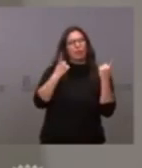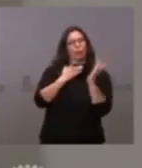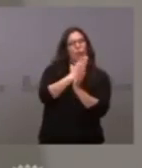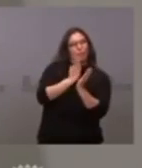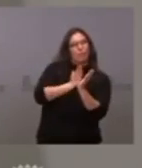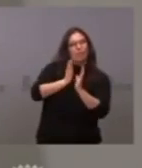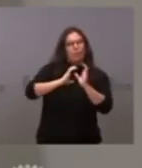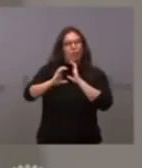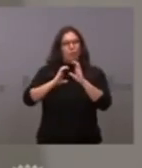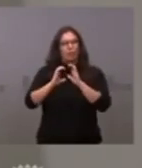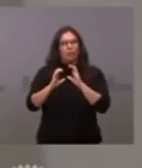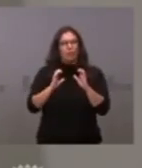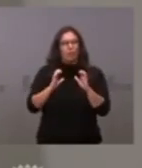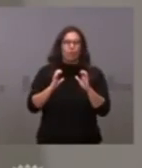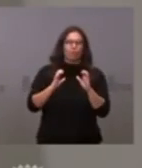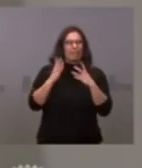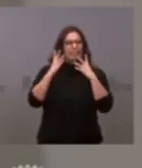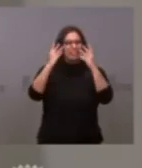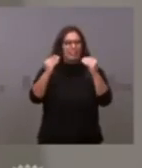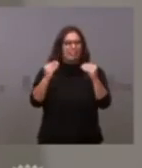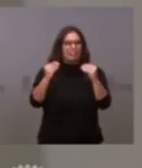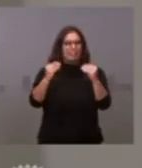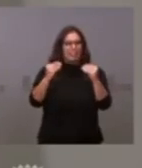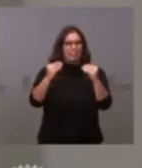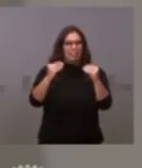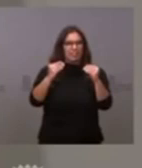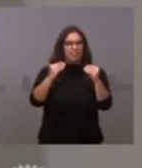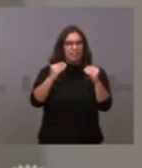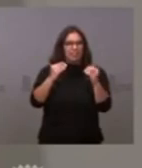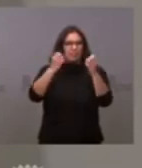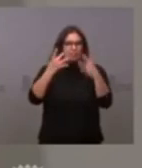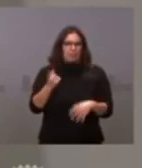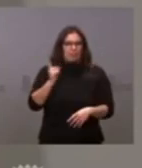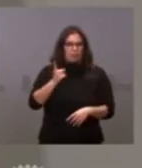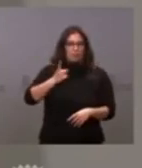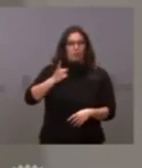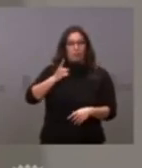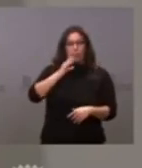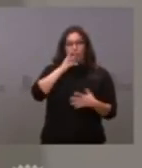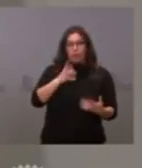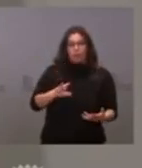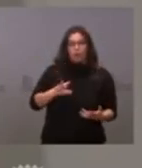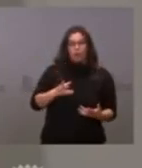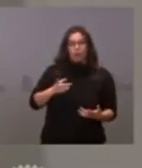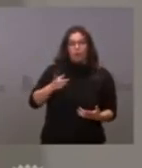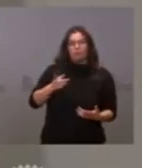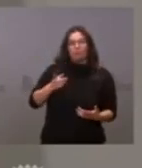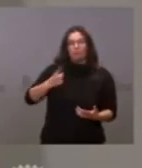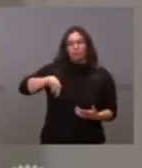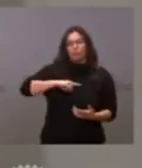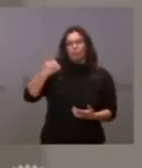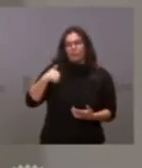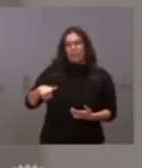que quizás no entendieron bien nuestra postura y nuestro mensaje. Yo creo que quizás hoy ese mensaje está mucho más claro